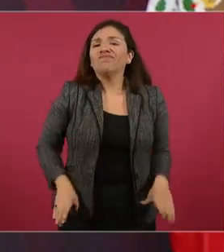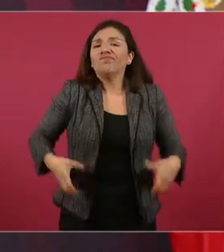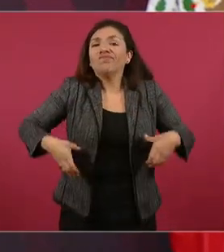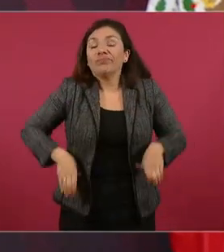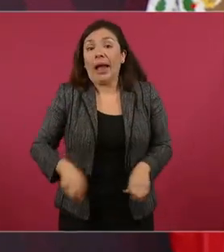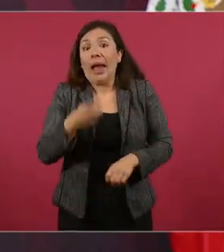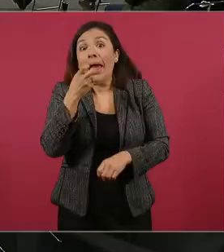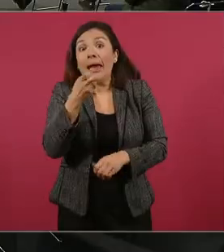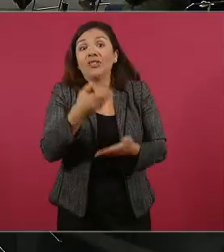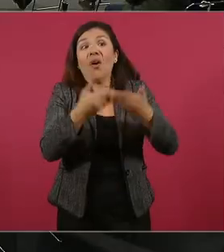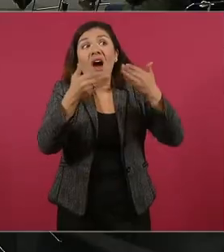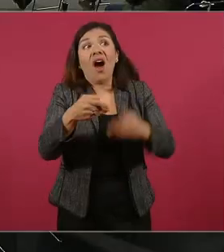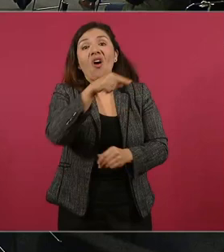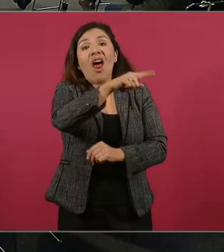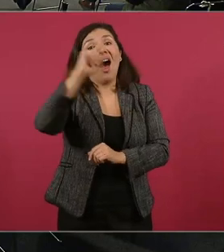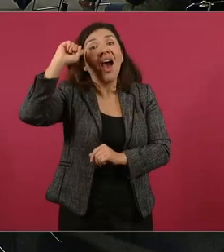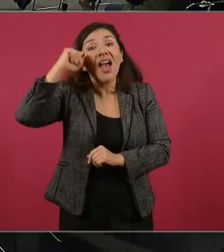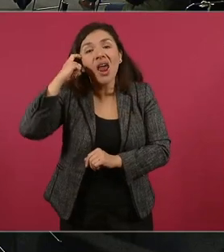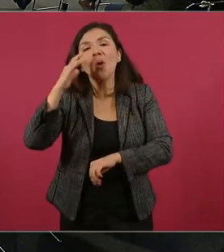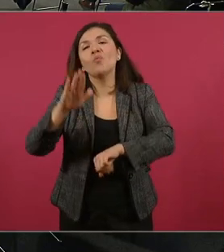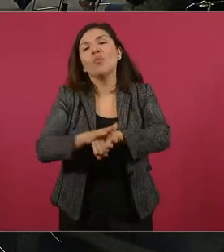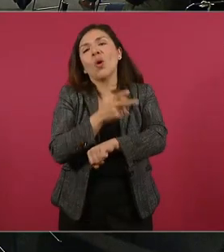Ese es el enojo del Reforma.